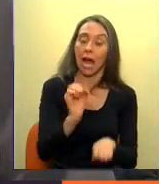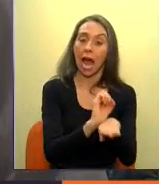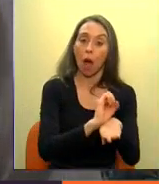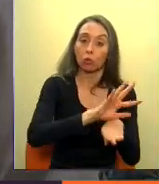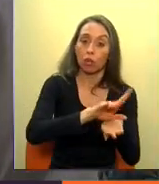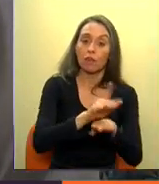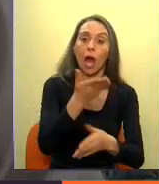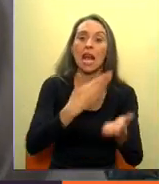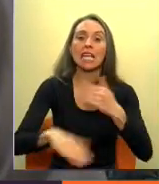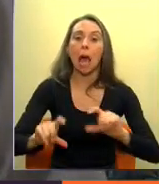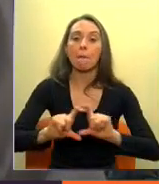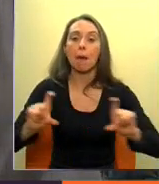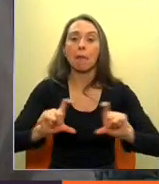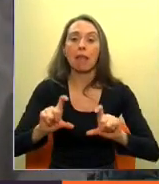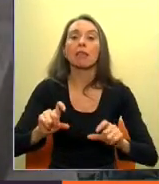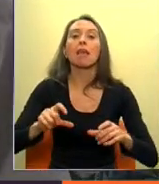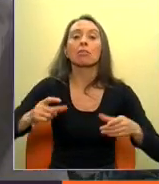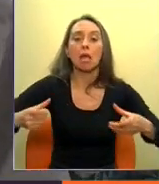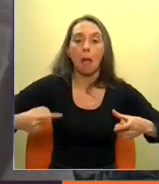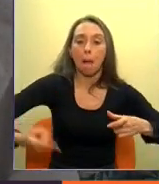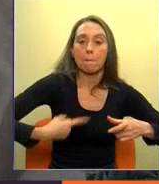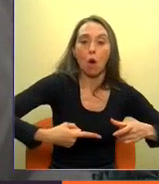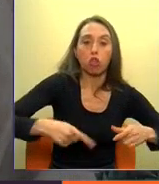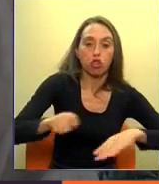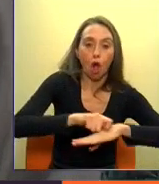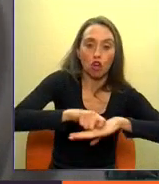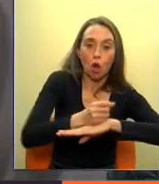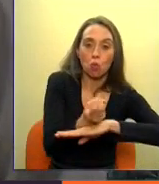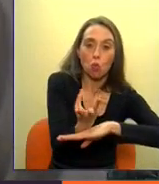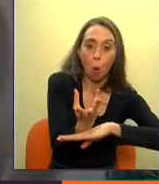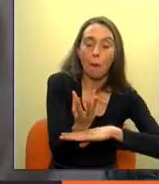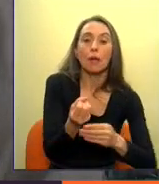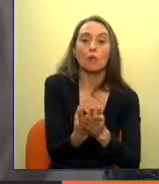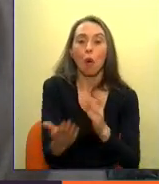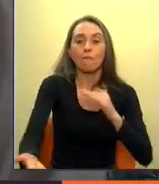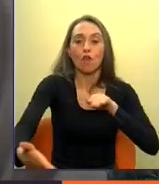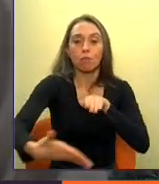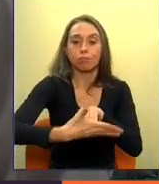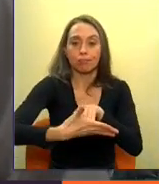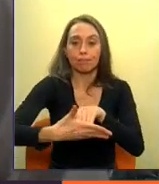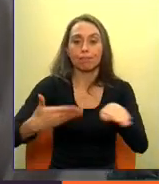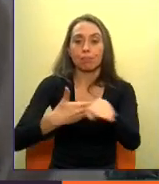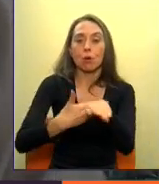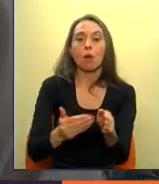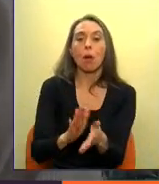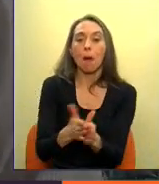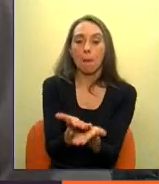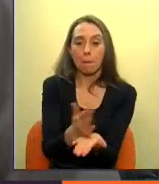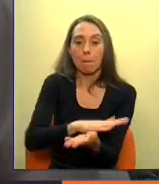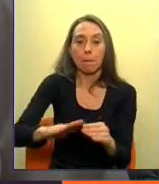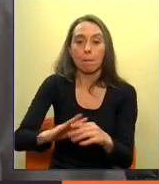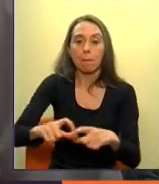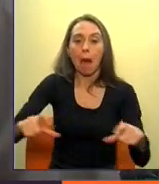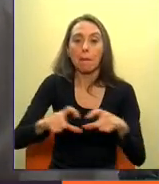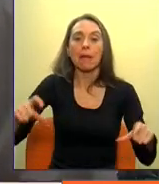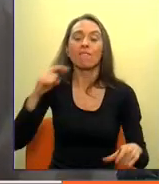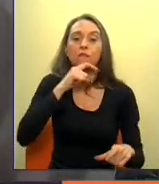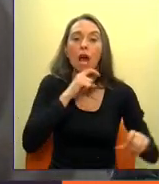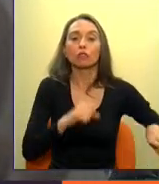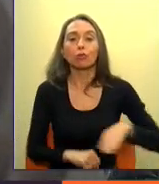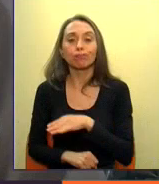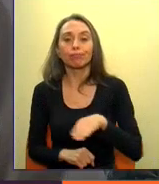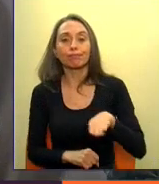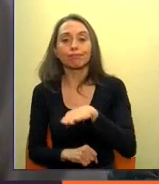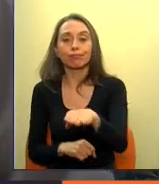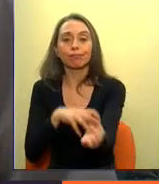nueva vida vale decir son gemelas a dos se le incorporan nuevas patentes de documentación falsificada y finalmente transitan en la